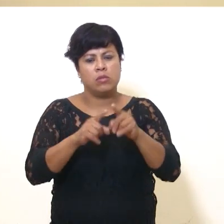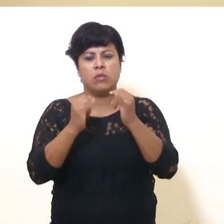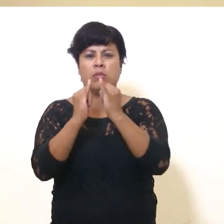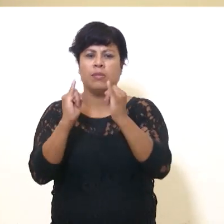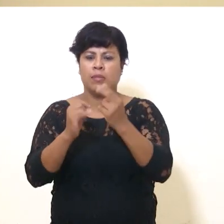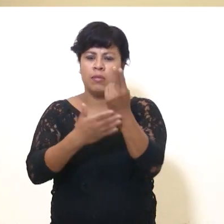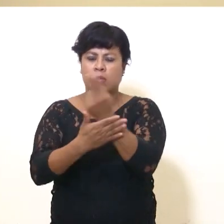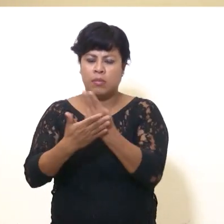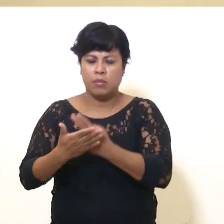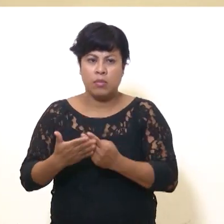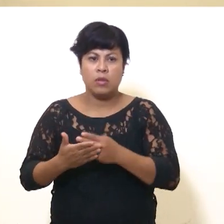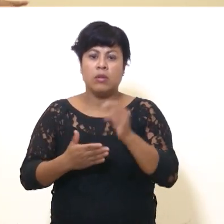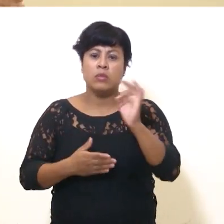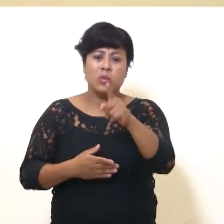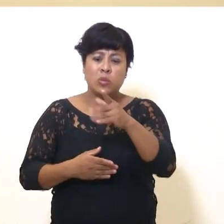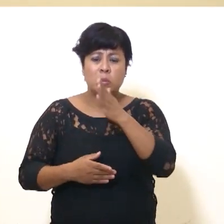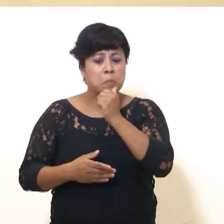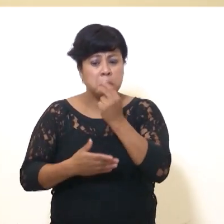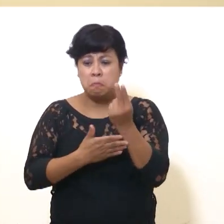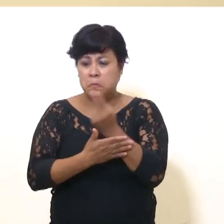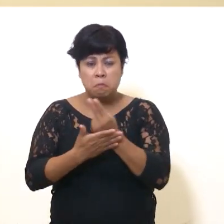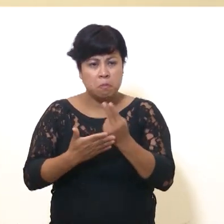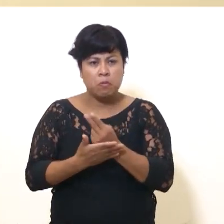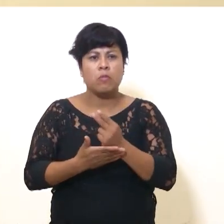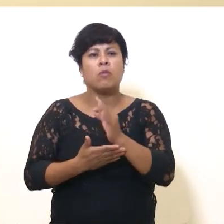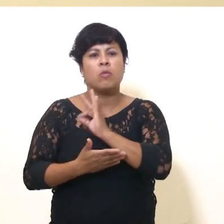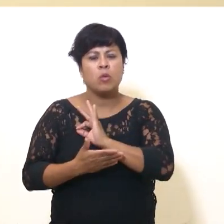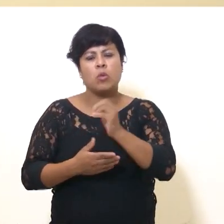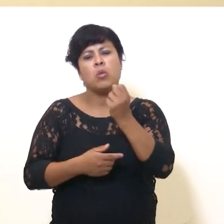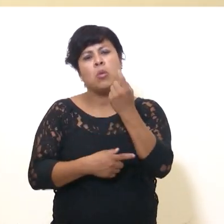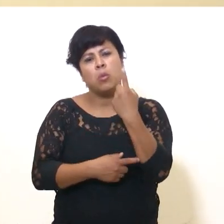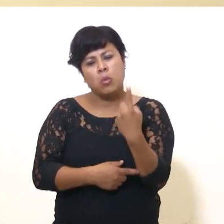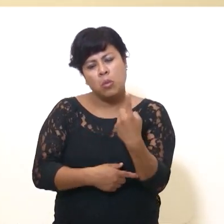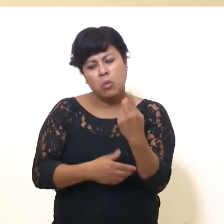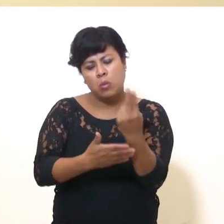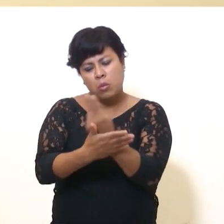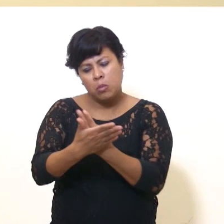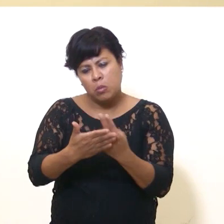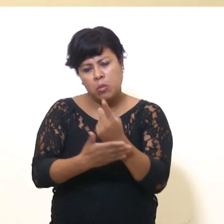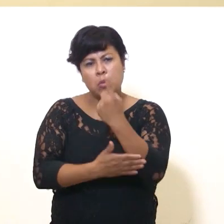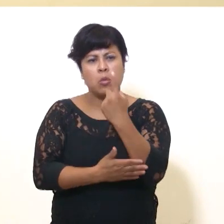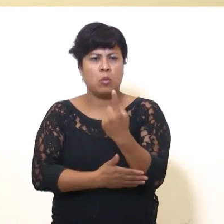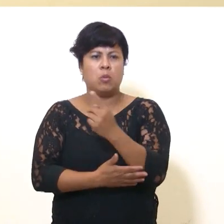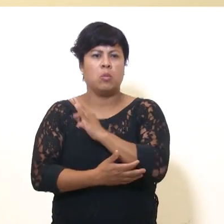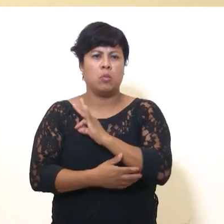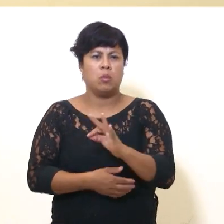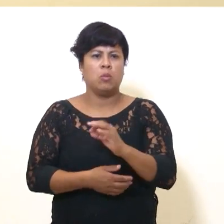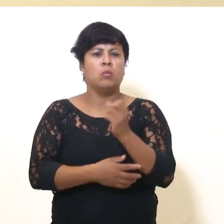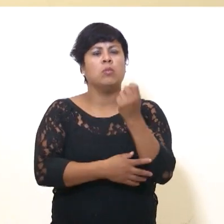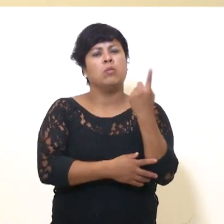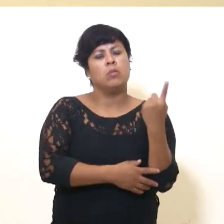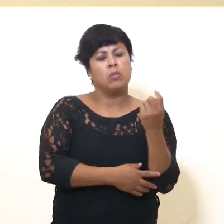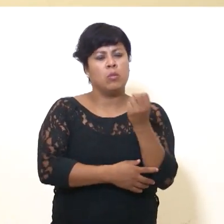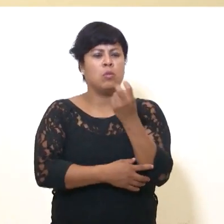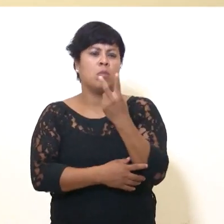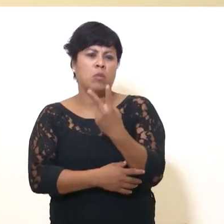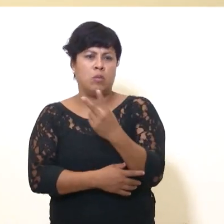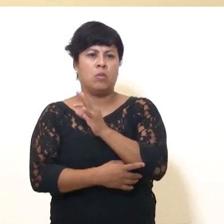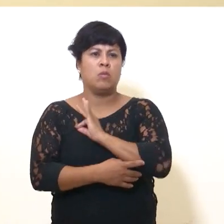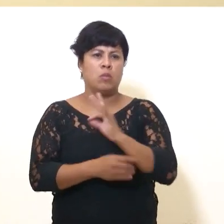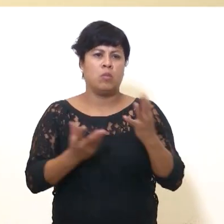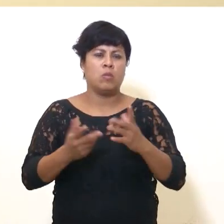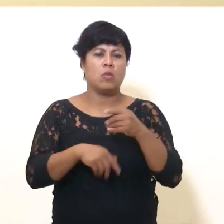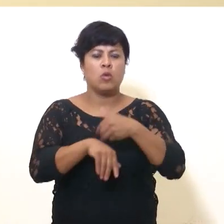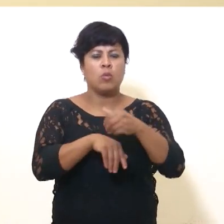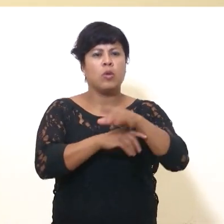objetos y cinco objetos. Si te cuesta trabajo, coloréame nada más un objeto y